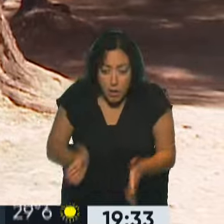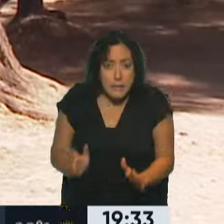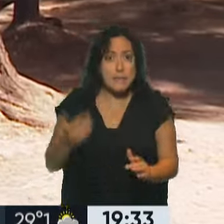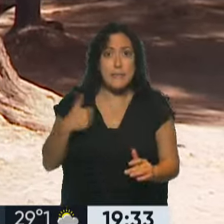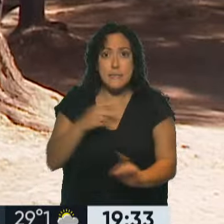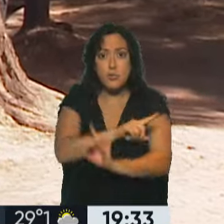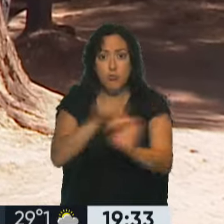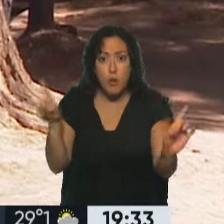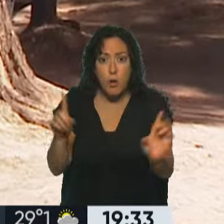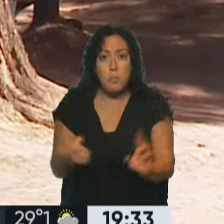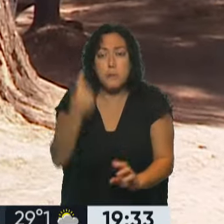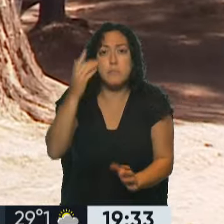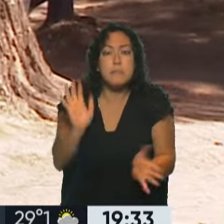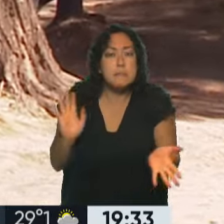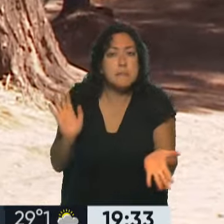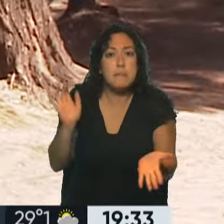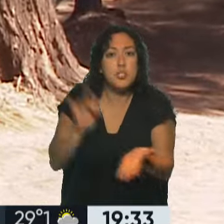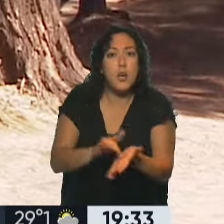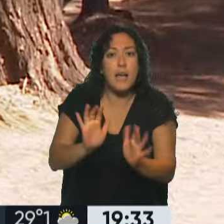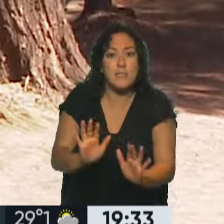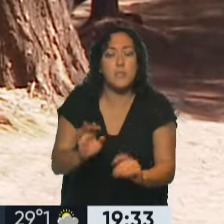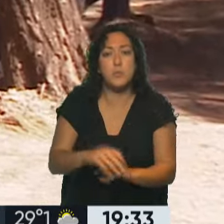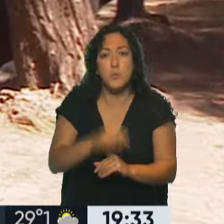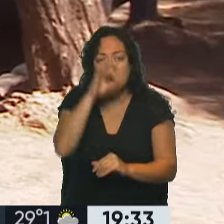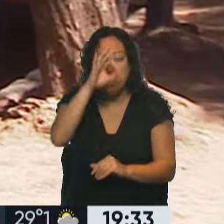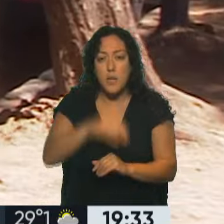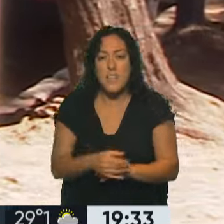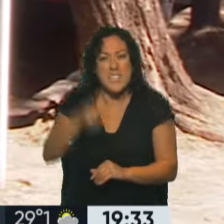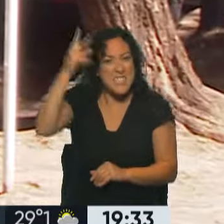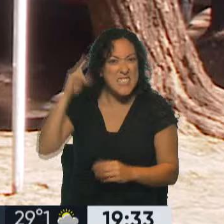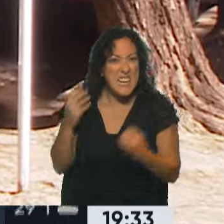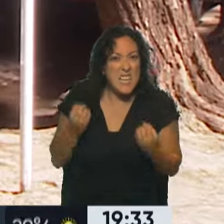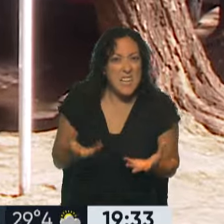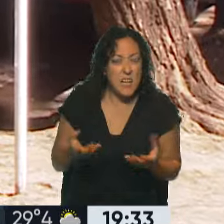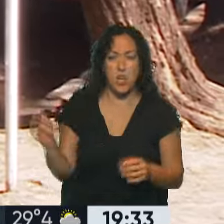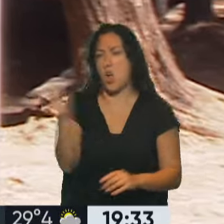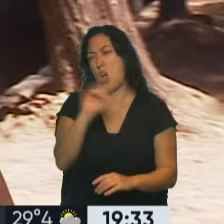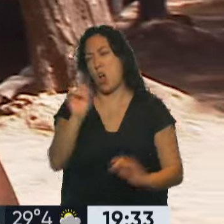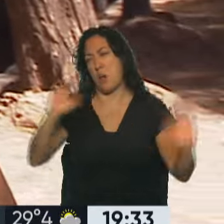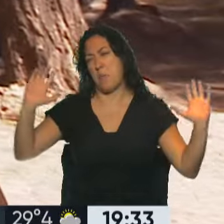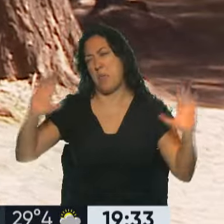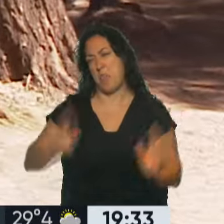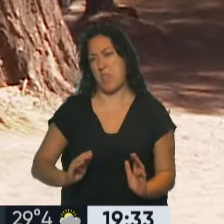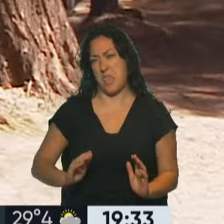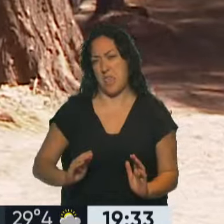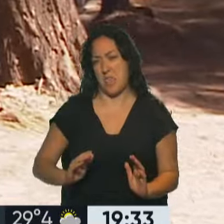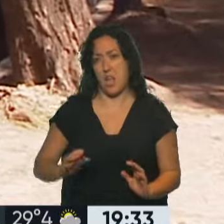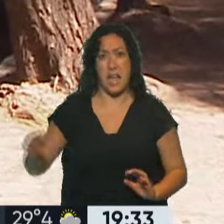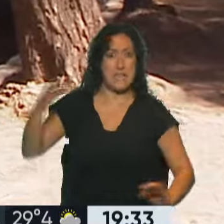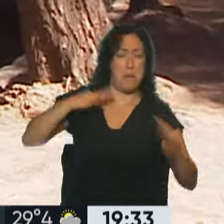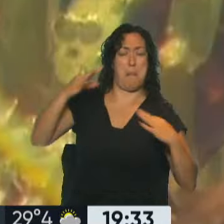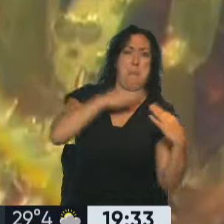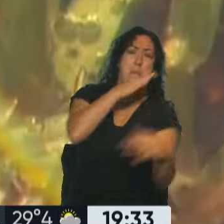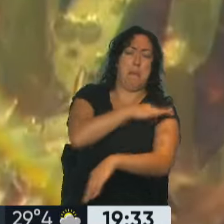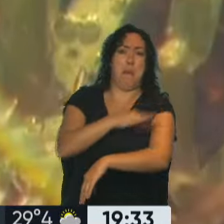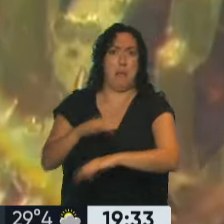hemos venido nunca nos Había tocado algo así y en Chile en Chile No no se vive así no se vive así no mucho menos nos te atacan de una forma tan terrible como